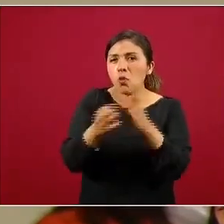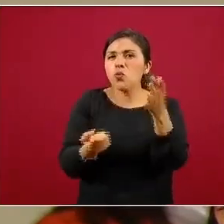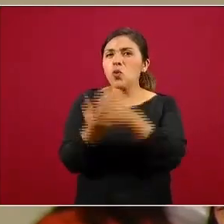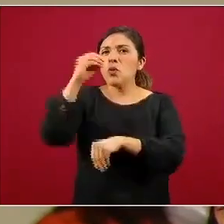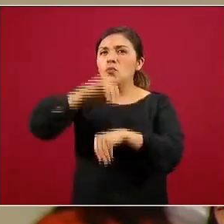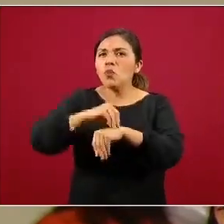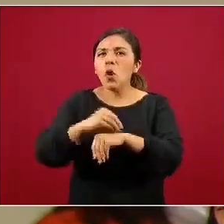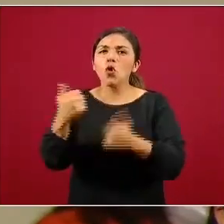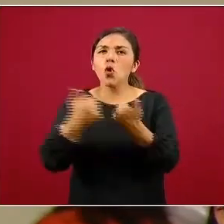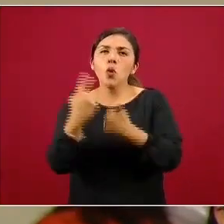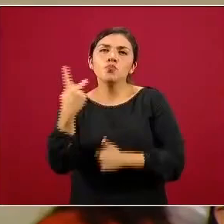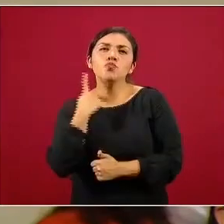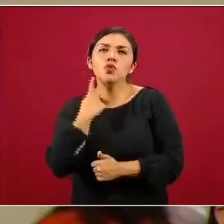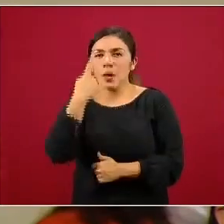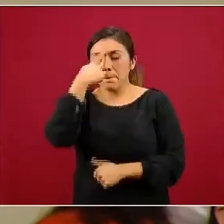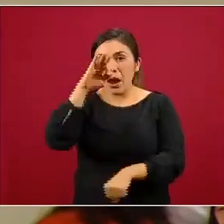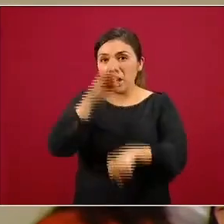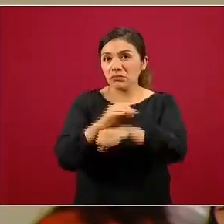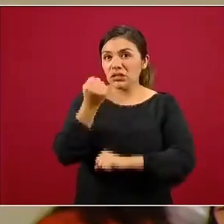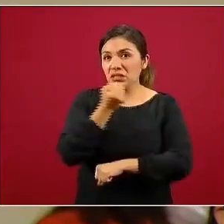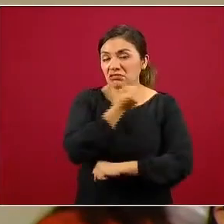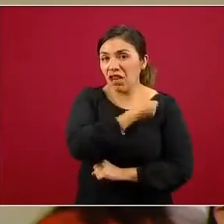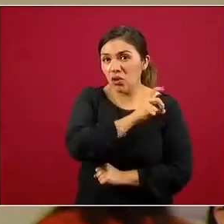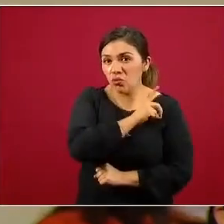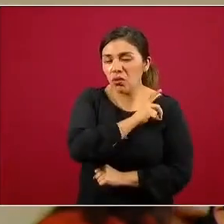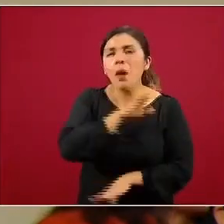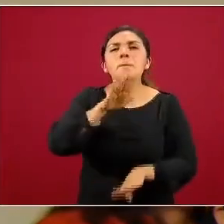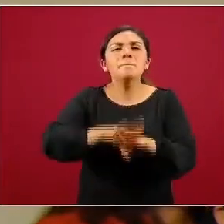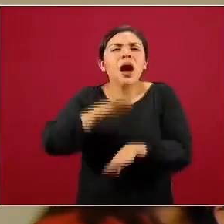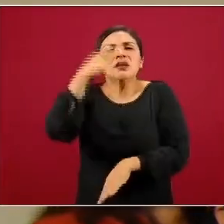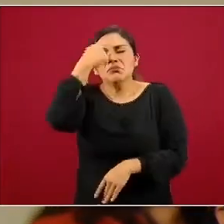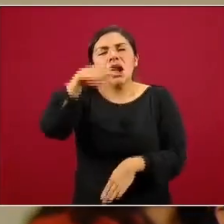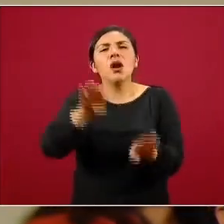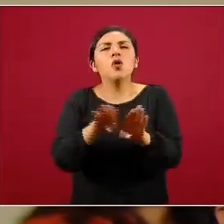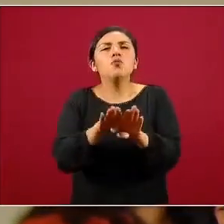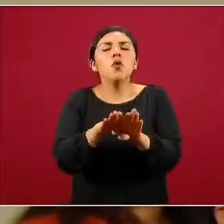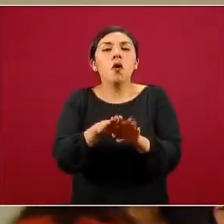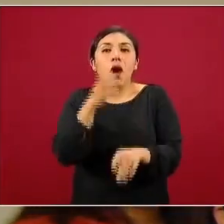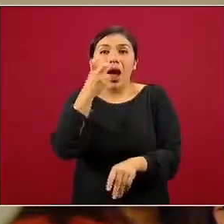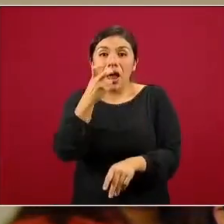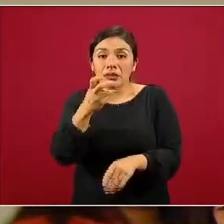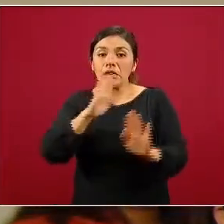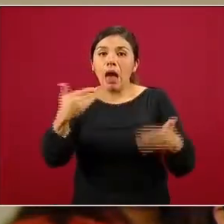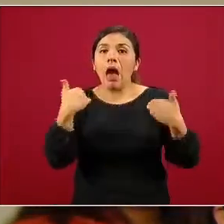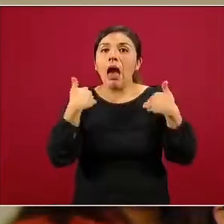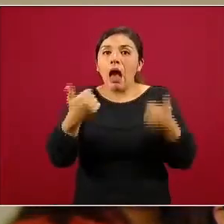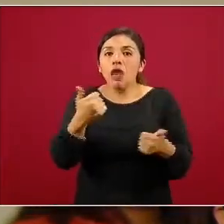elaboración de alguna política pública presente de salud? Sobre todo en el sentido de que con esto se